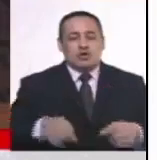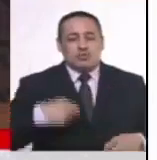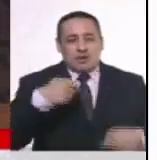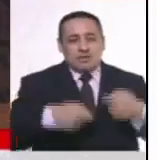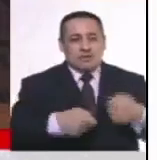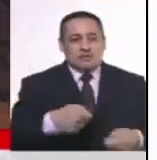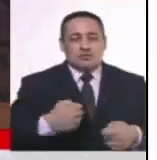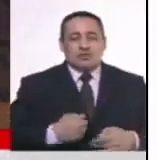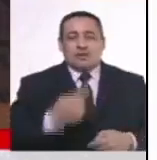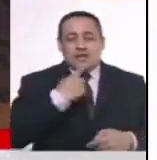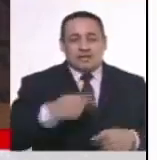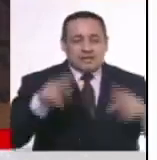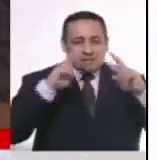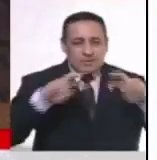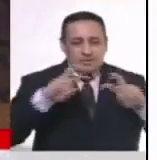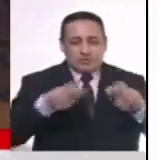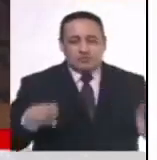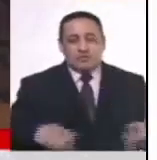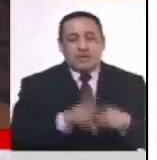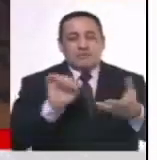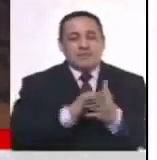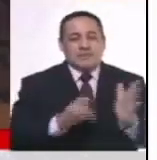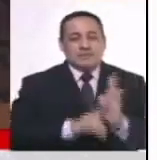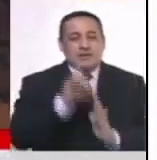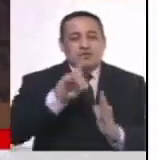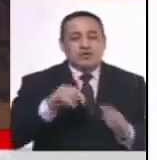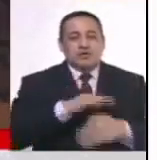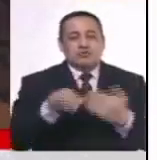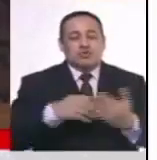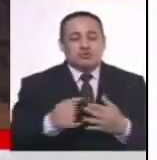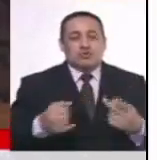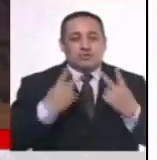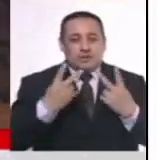inversión en investigación, desarrollo e